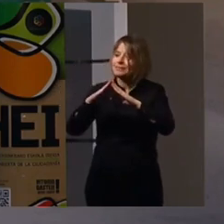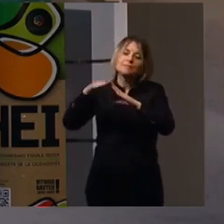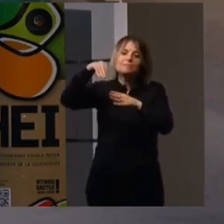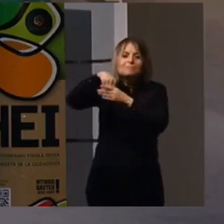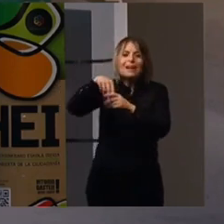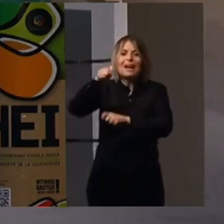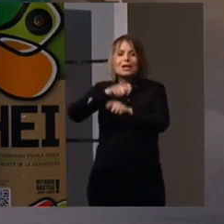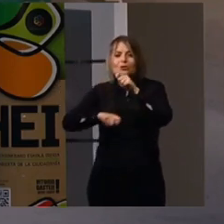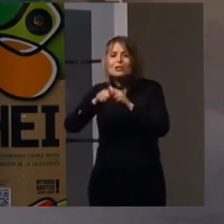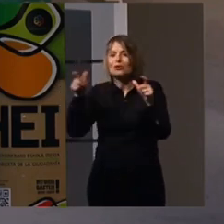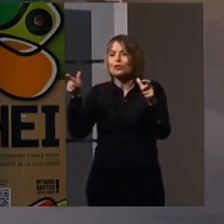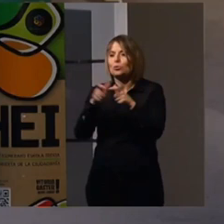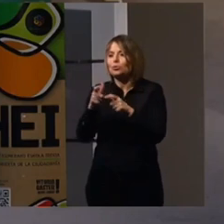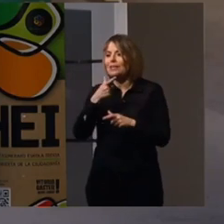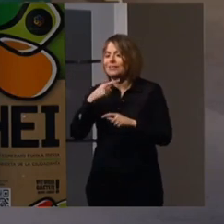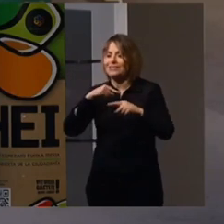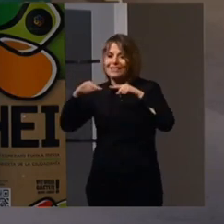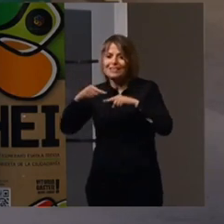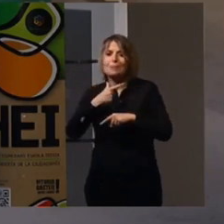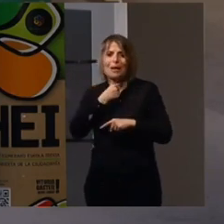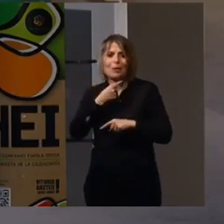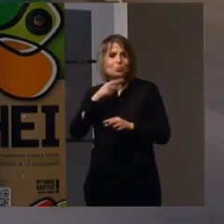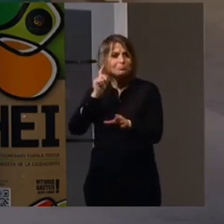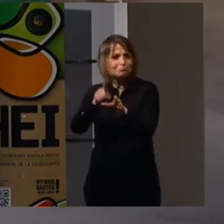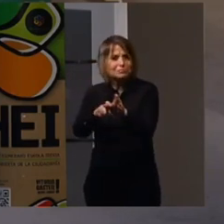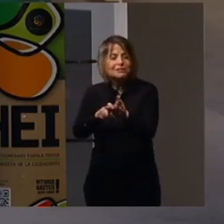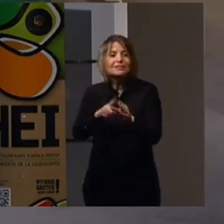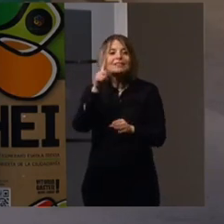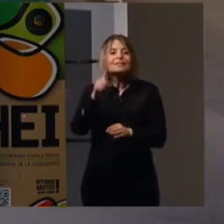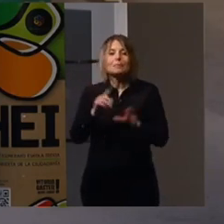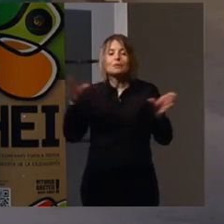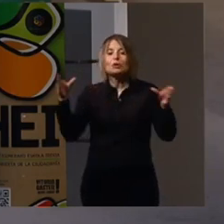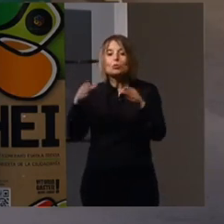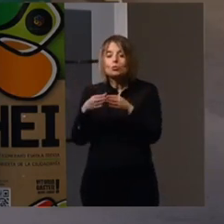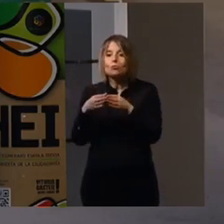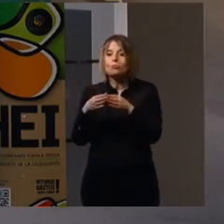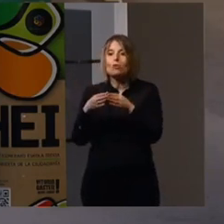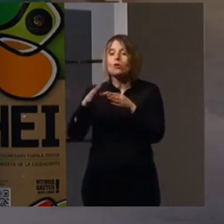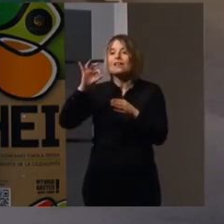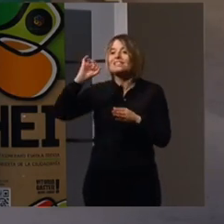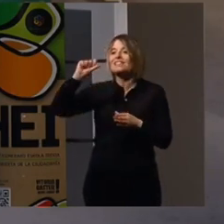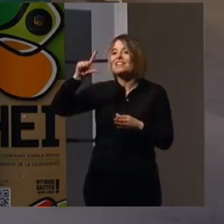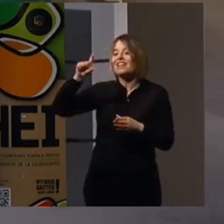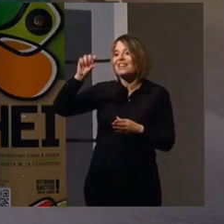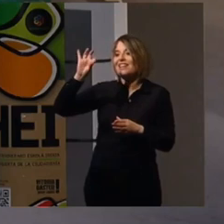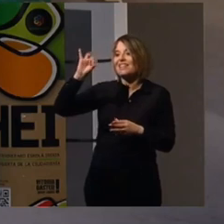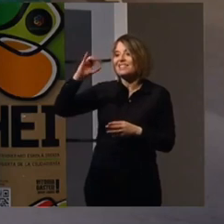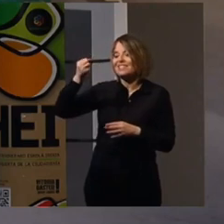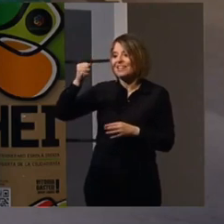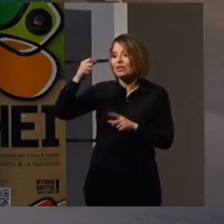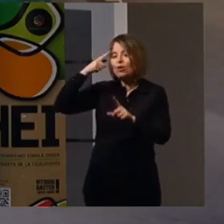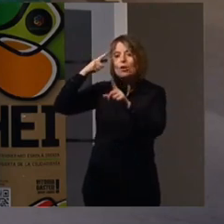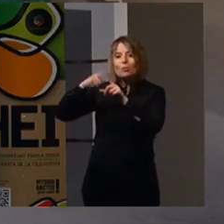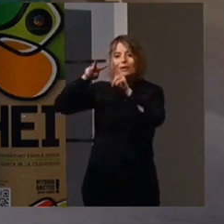en asociaciones y juntas directivas, así que está en varias, y además forma parte del colectivo Silesia, que apuesta por la